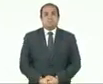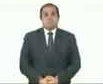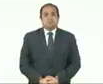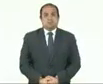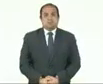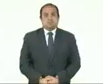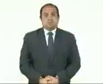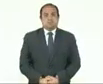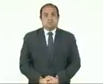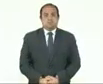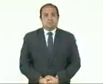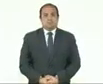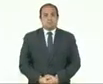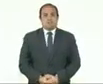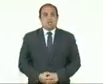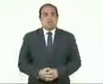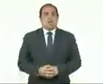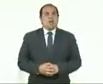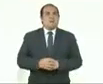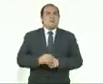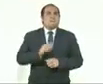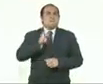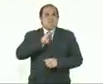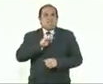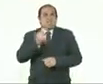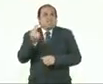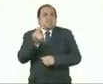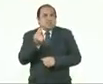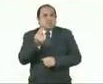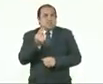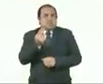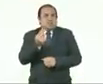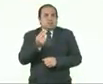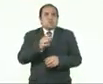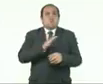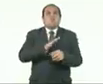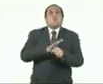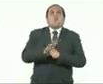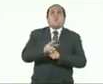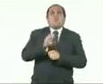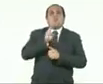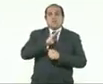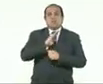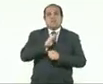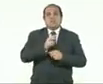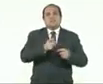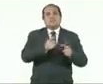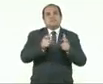Hay males que son necesarios, y uno de los males necesarios